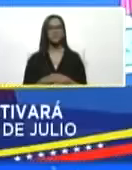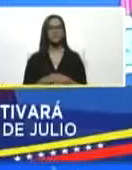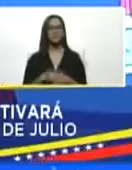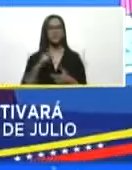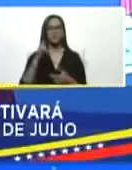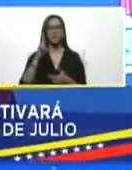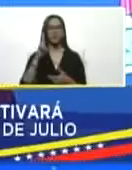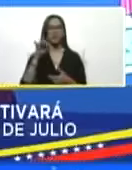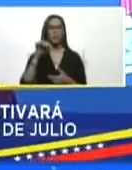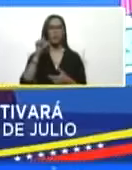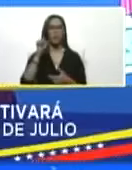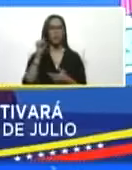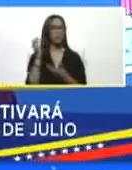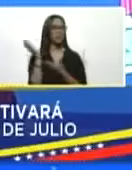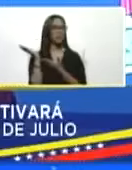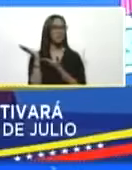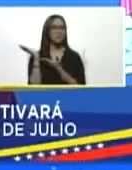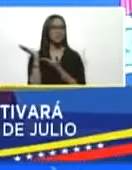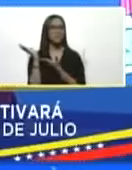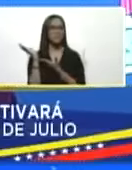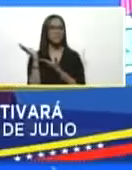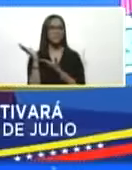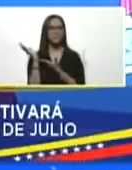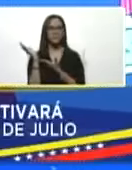Luis José Marcano,